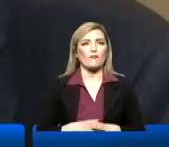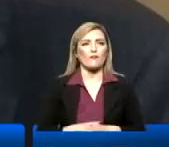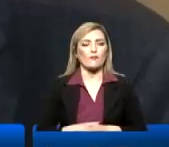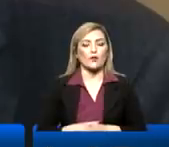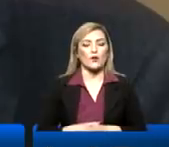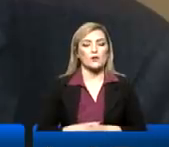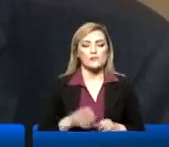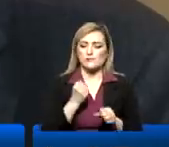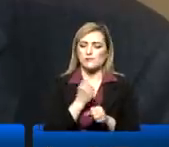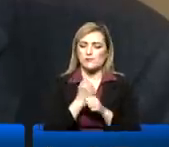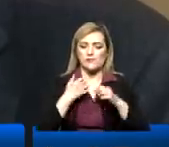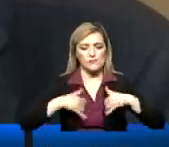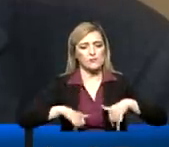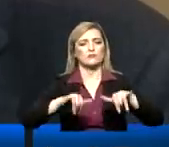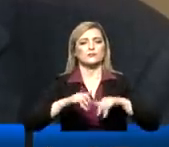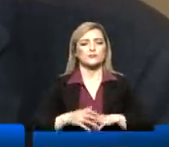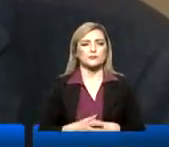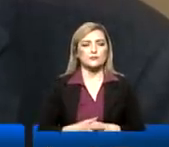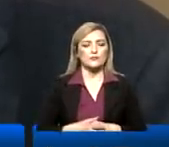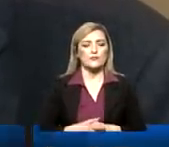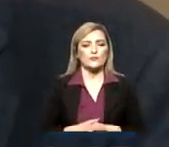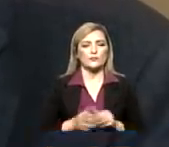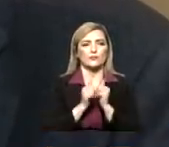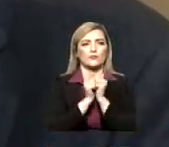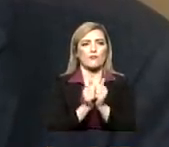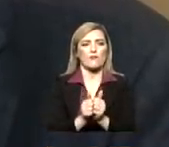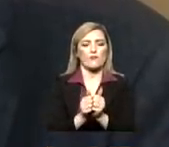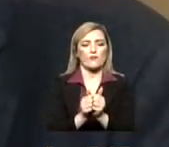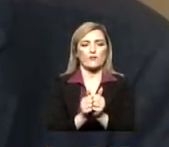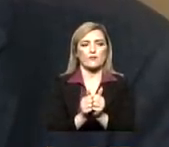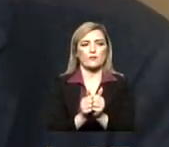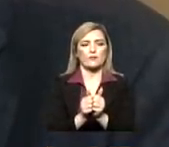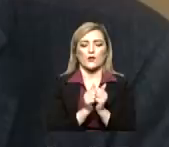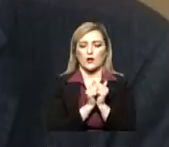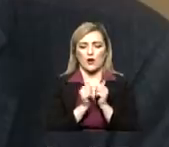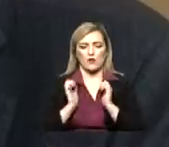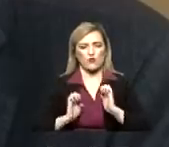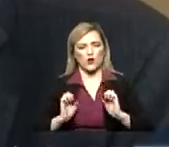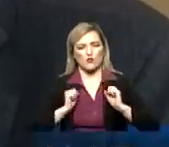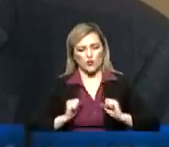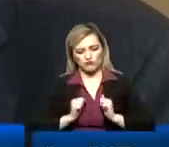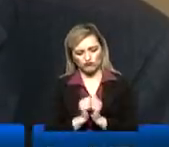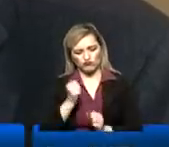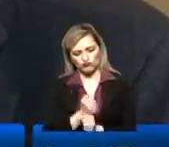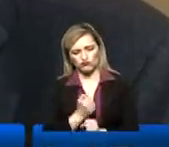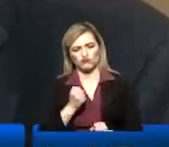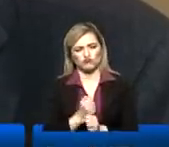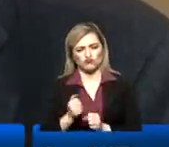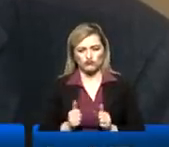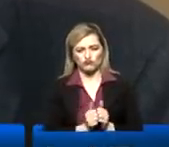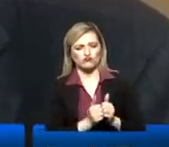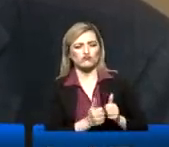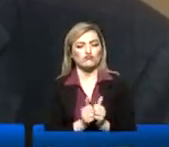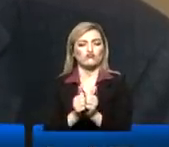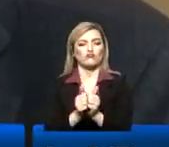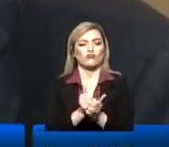sigamos trabajando de manera conjunta y unamos esfuerzos en beneficio